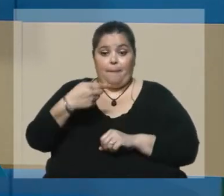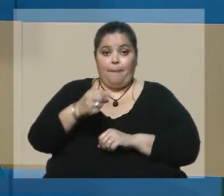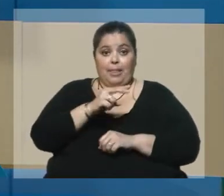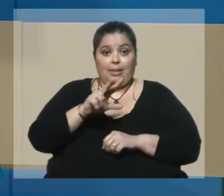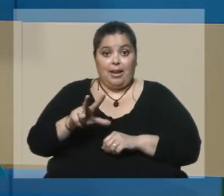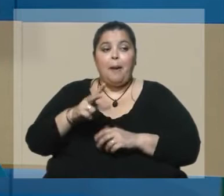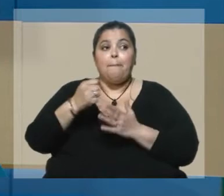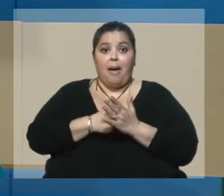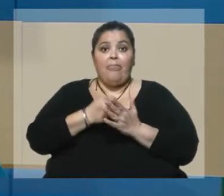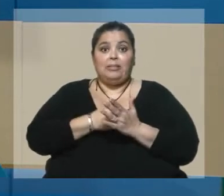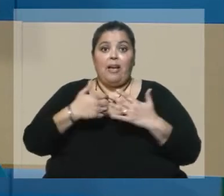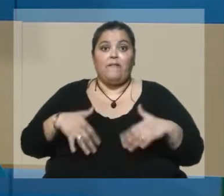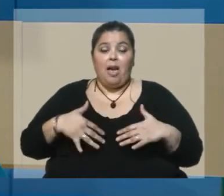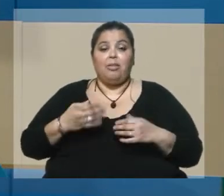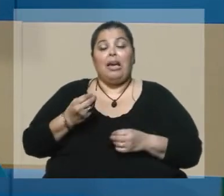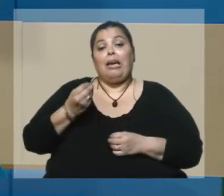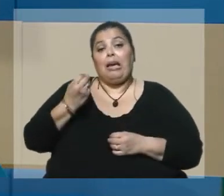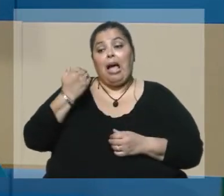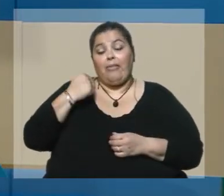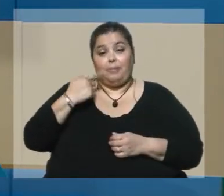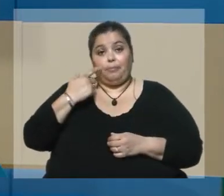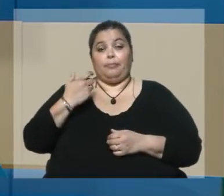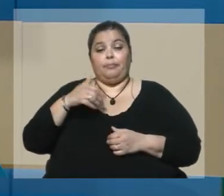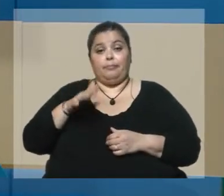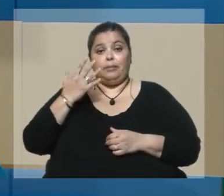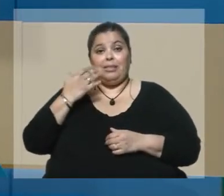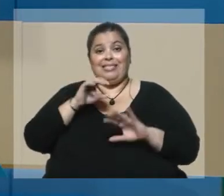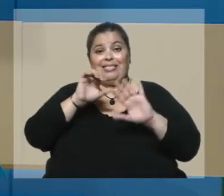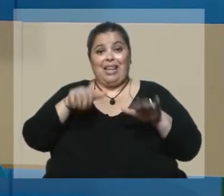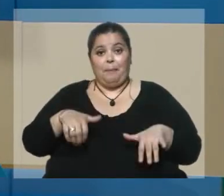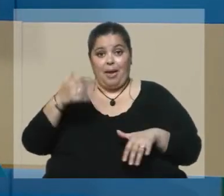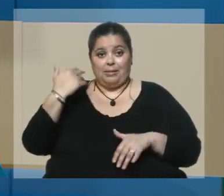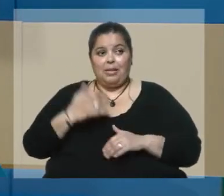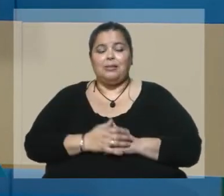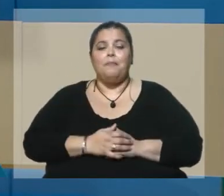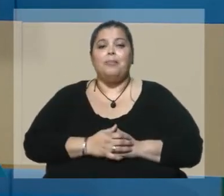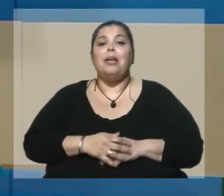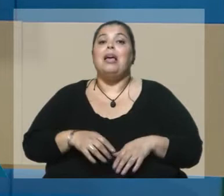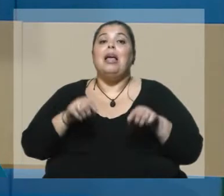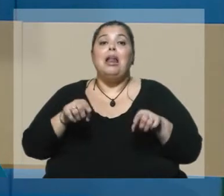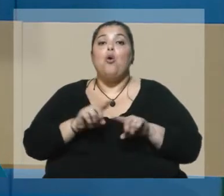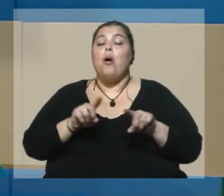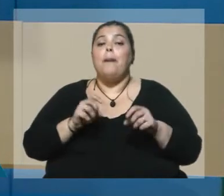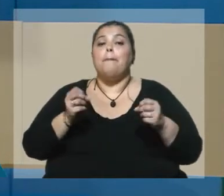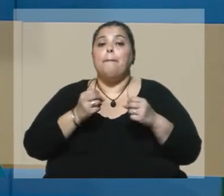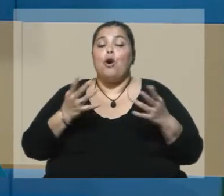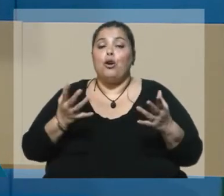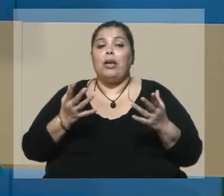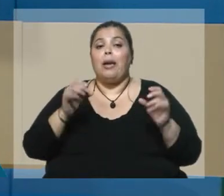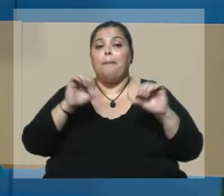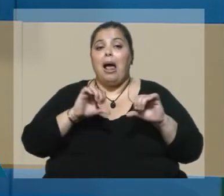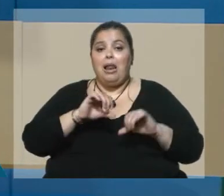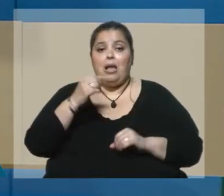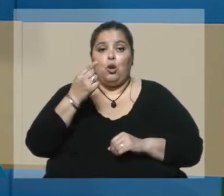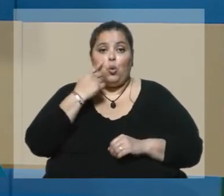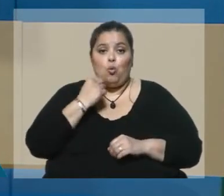desafiante que lo que preveíamos quizás seis meses atrás Esto no es porque el número de crecimiento sea mal o sea dos